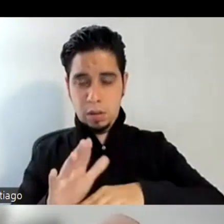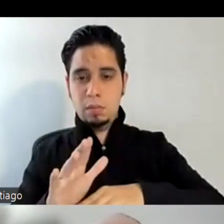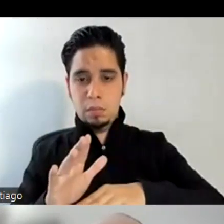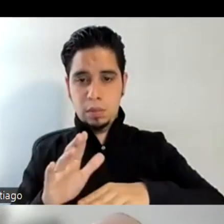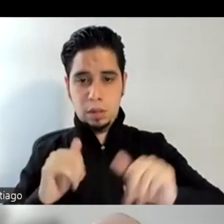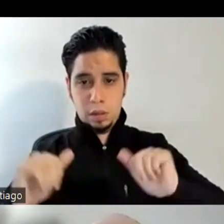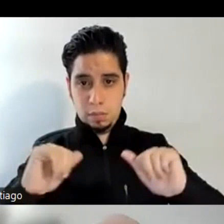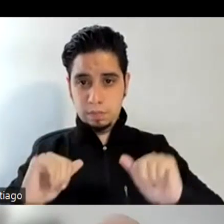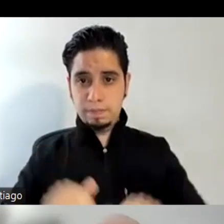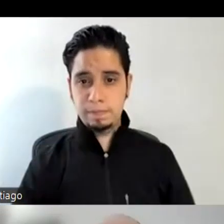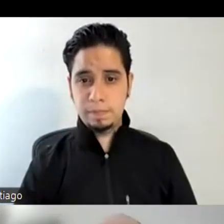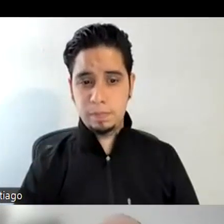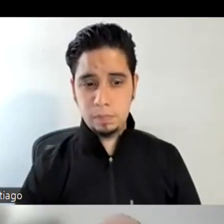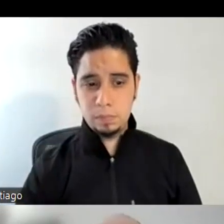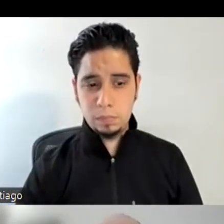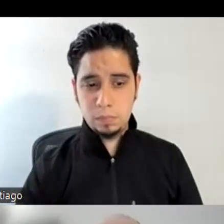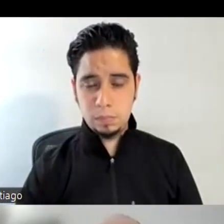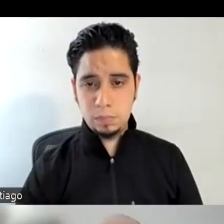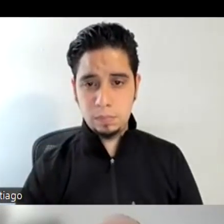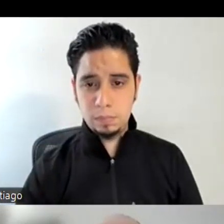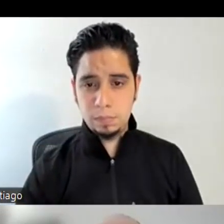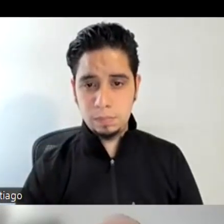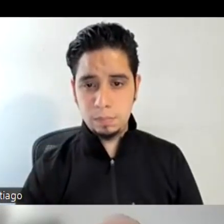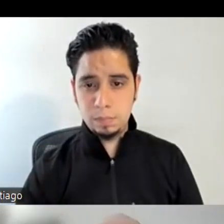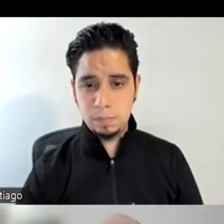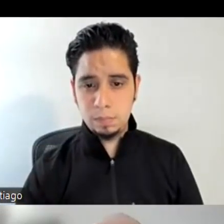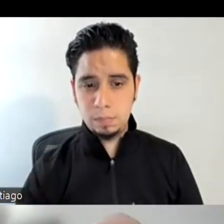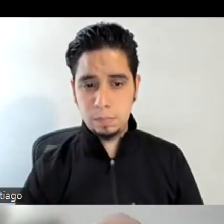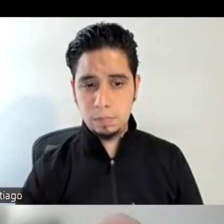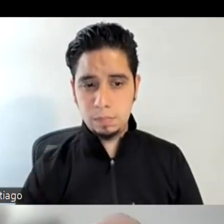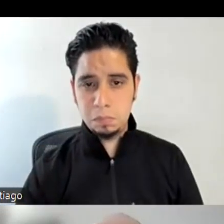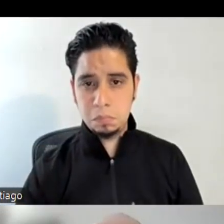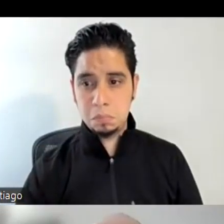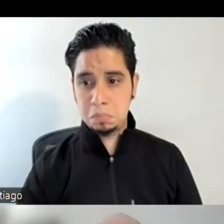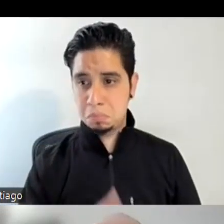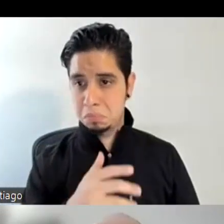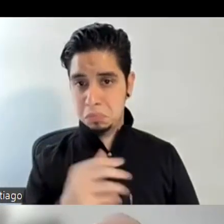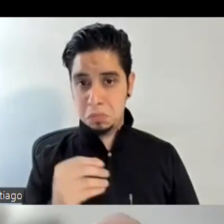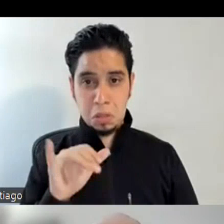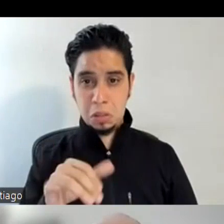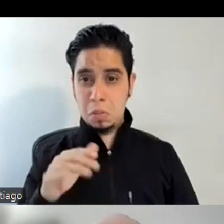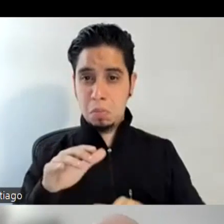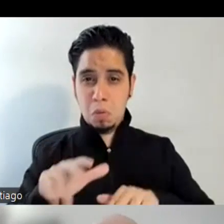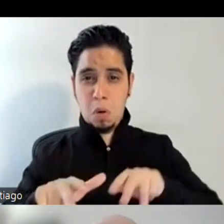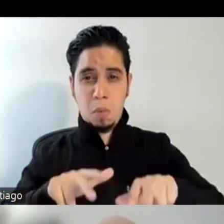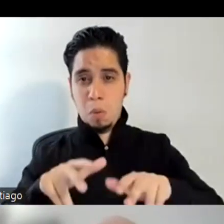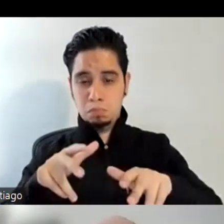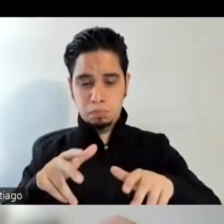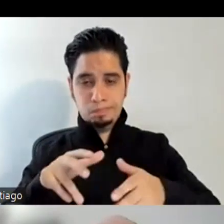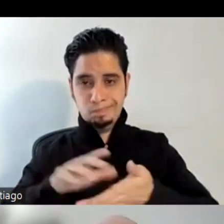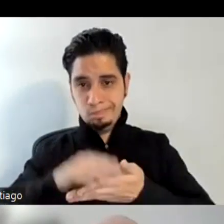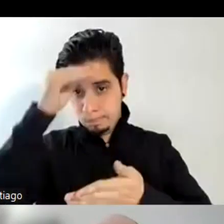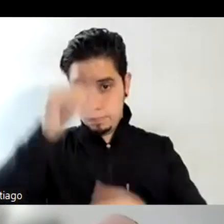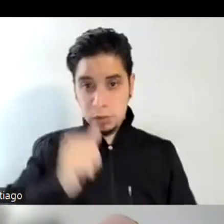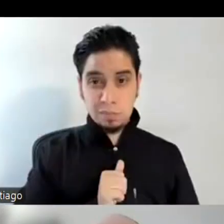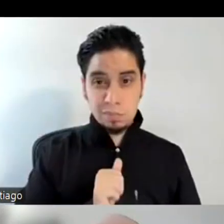Unidos. Comencé así y pues poco a poco, pues autodidacta, como al principio, ¿no? Que este